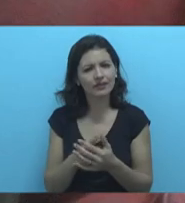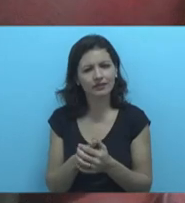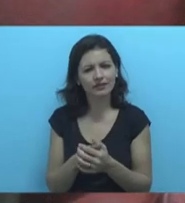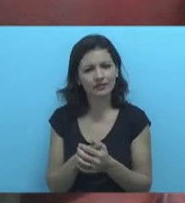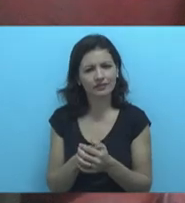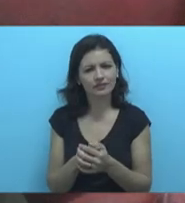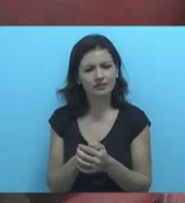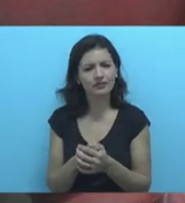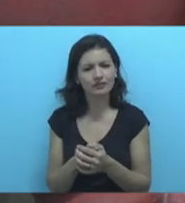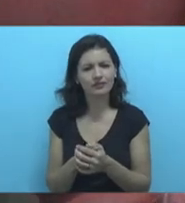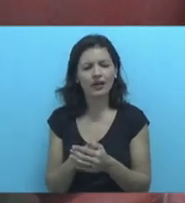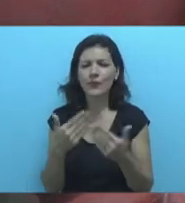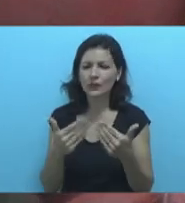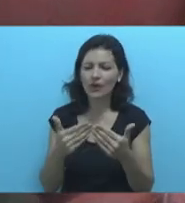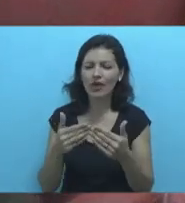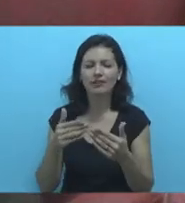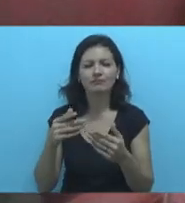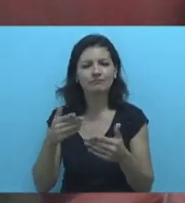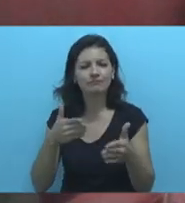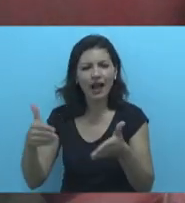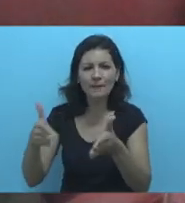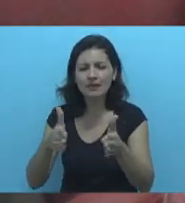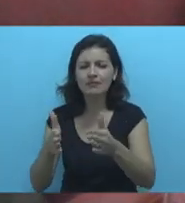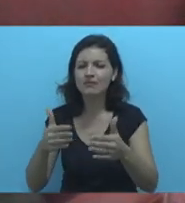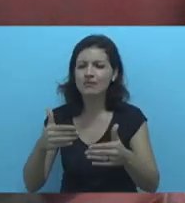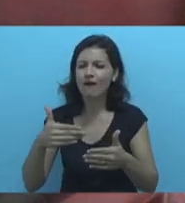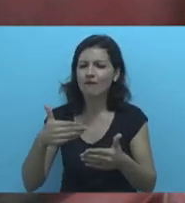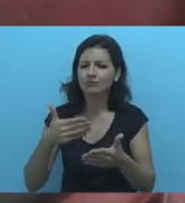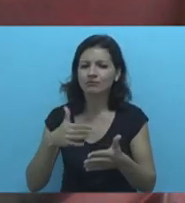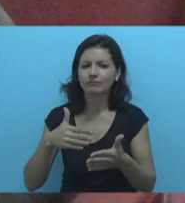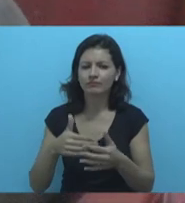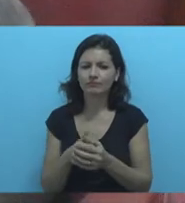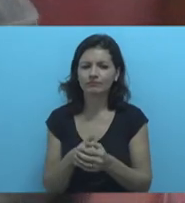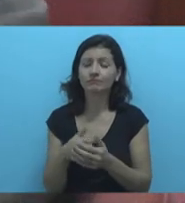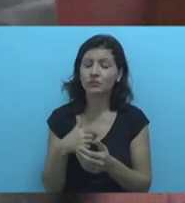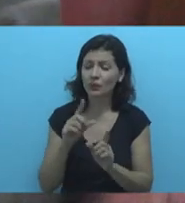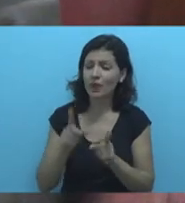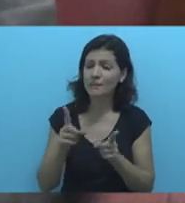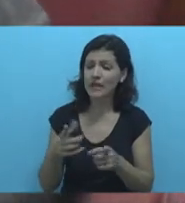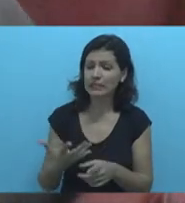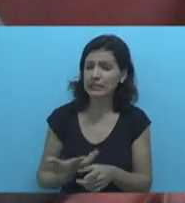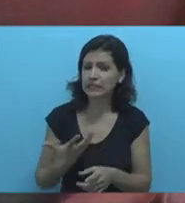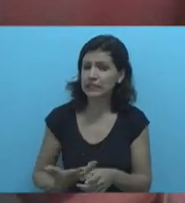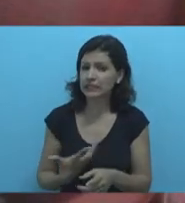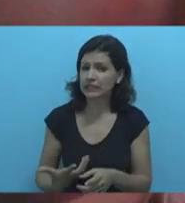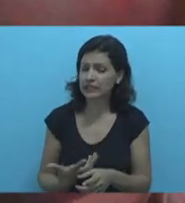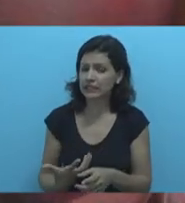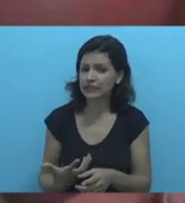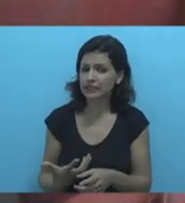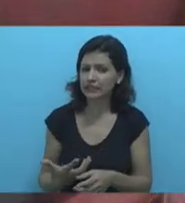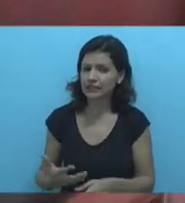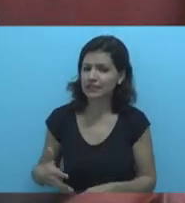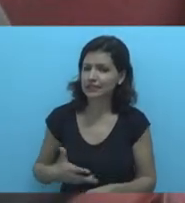a que escuchando uno iba marcando el camino. Muchas veces sentí envidia de Poppy, de